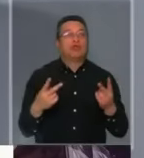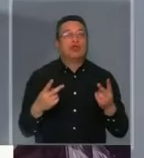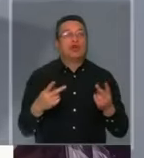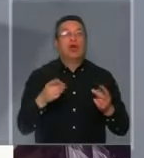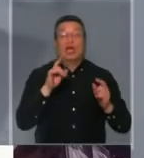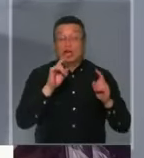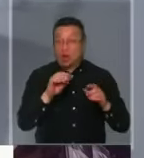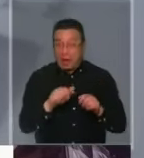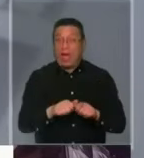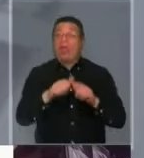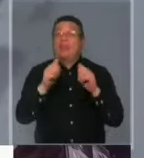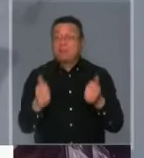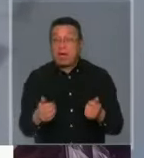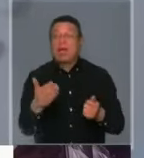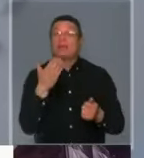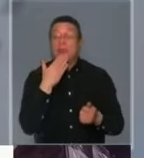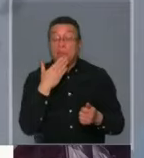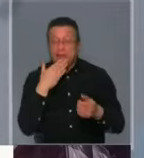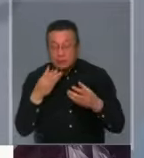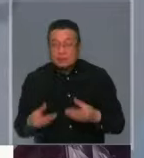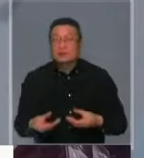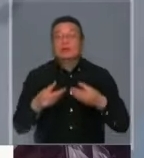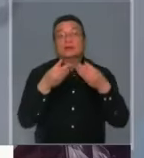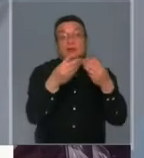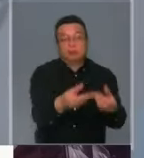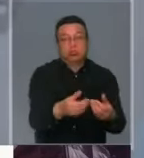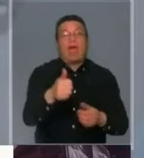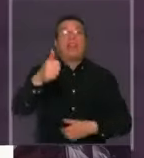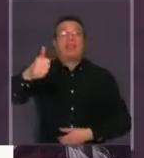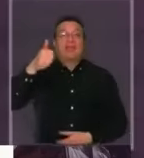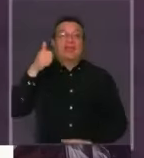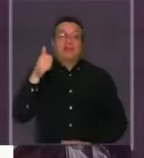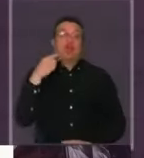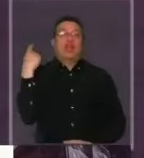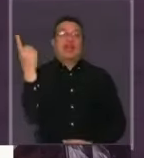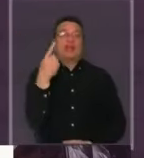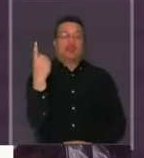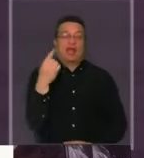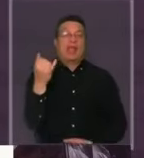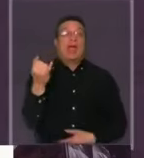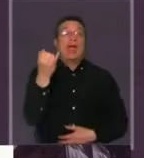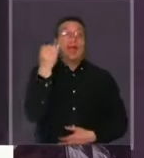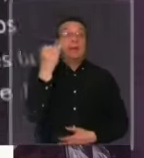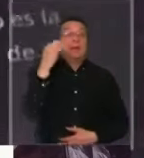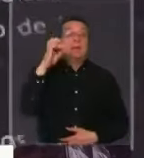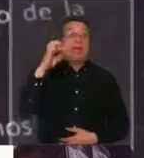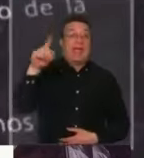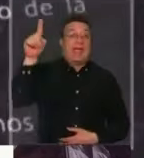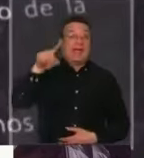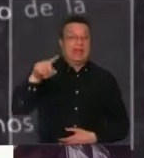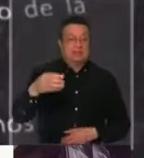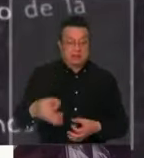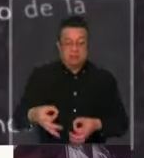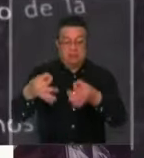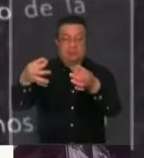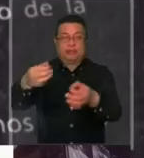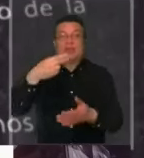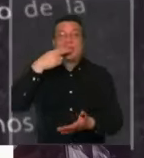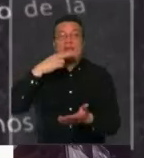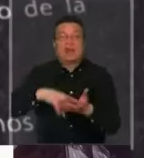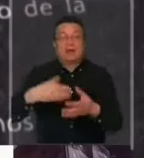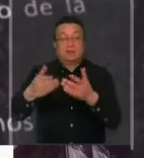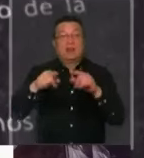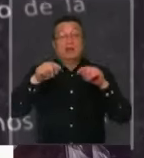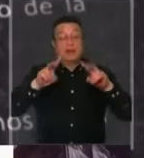quedaron allí. Además, entregaron los antecedentes al director nacional del Instituto de Previsión Social mediante esta carta. Materias que deben